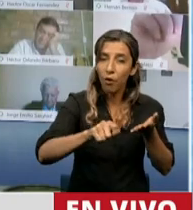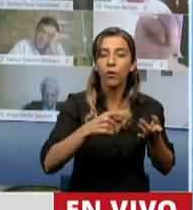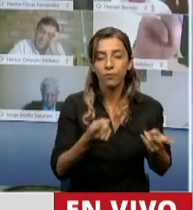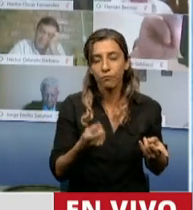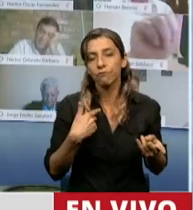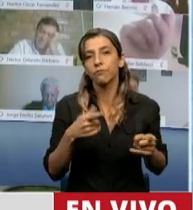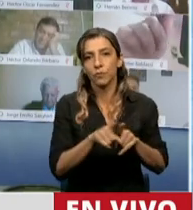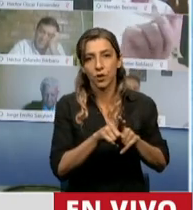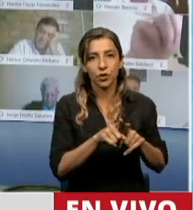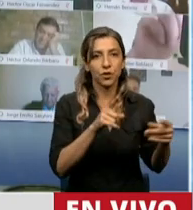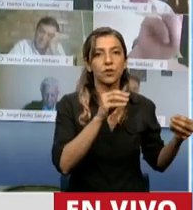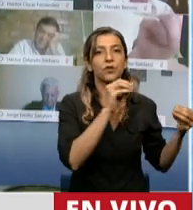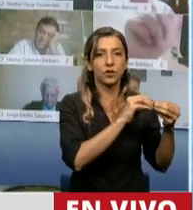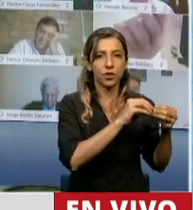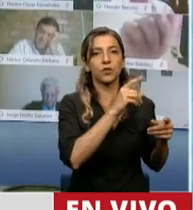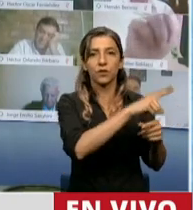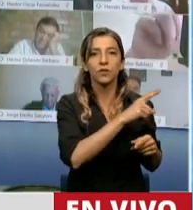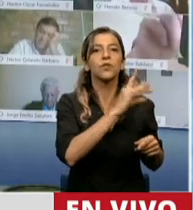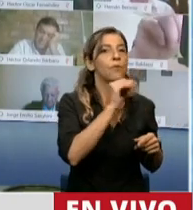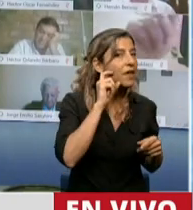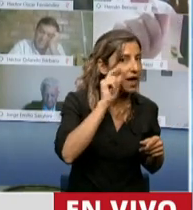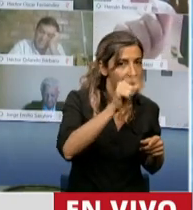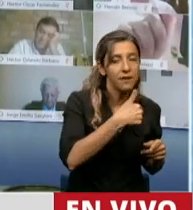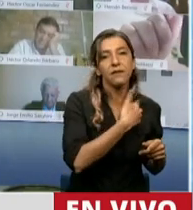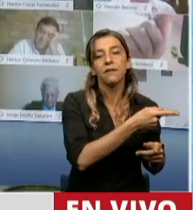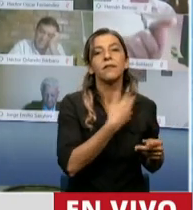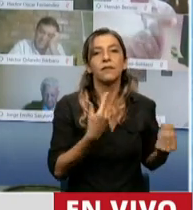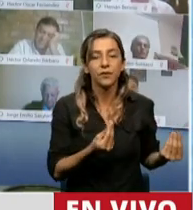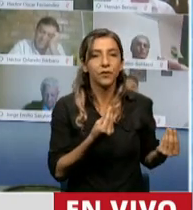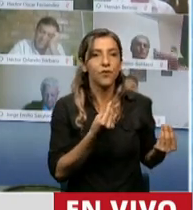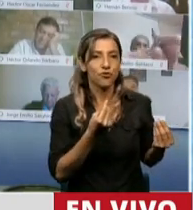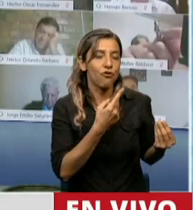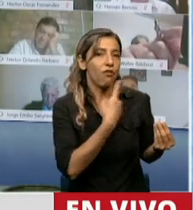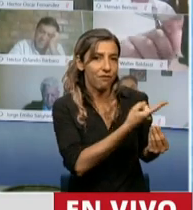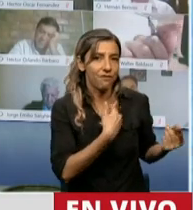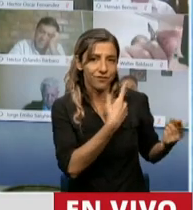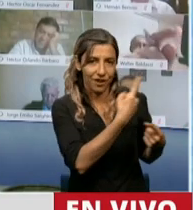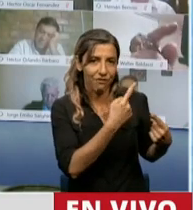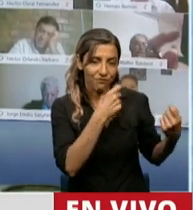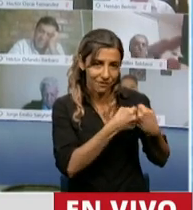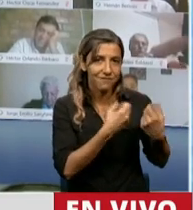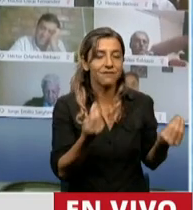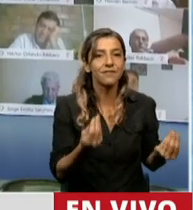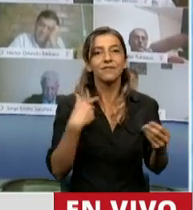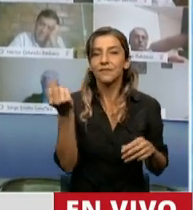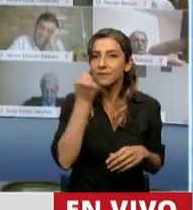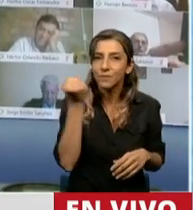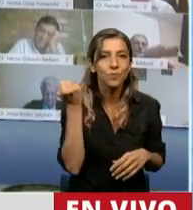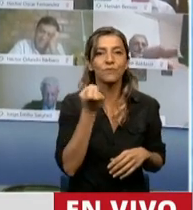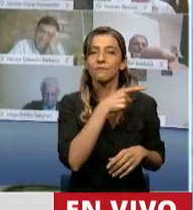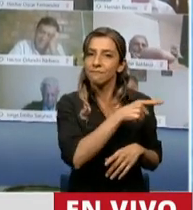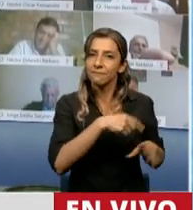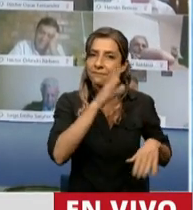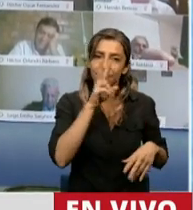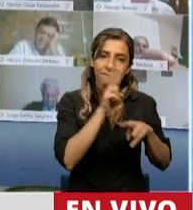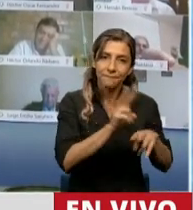es una de las personas que siempre me enseña y me desasna en todas estas cosas, y que es una de las responsables también del Frente Ambiental, voy